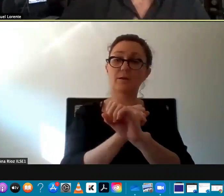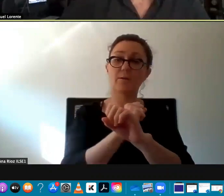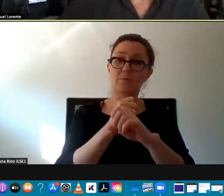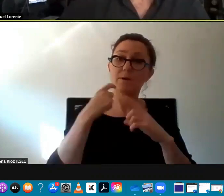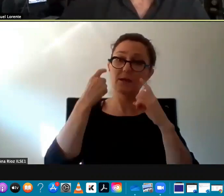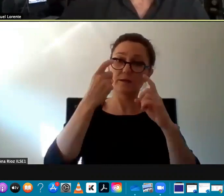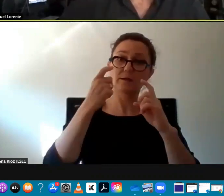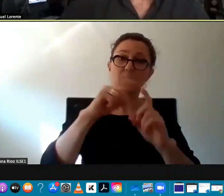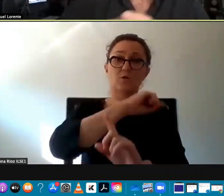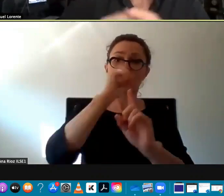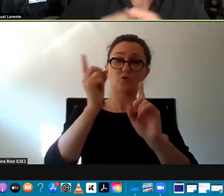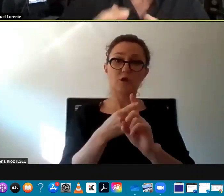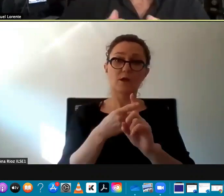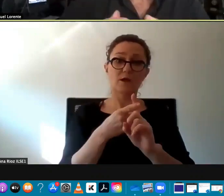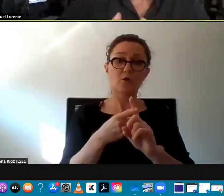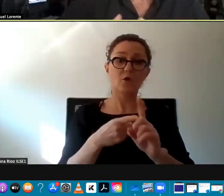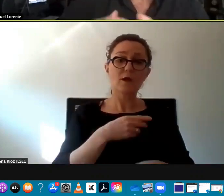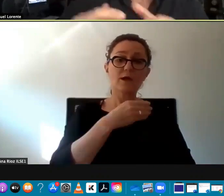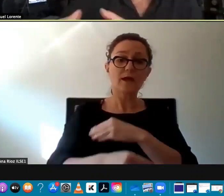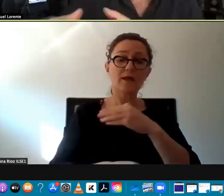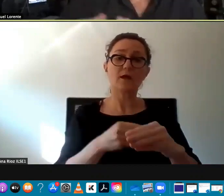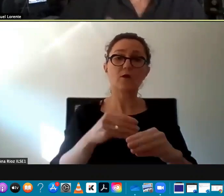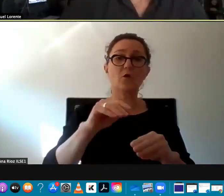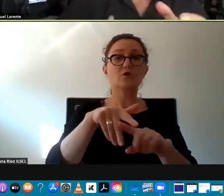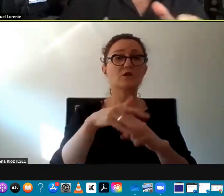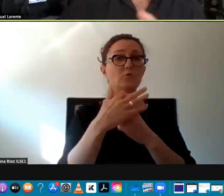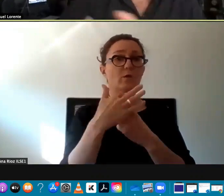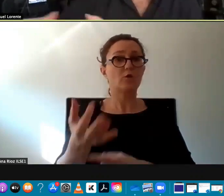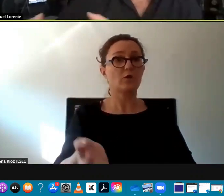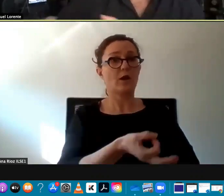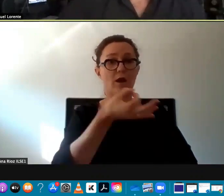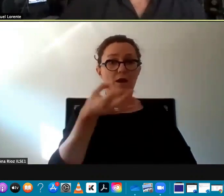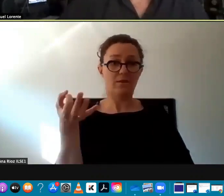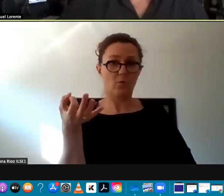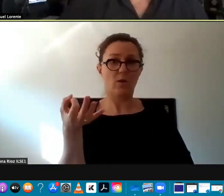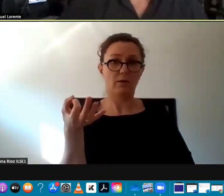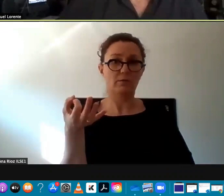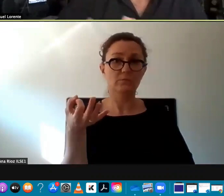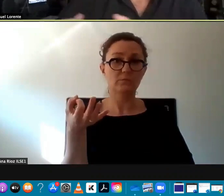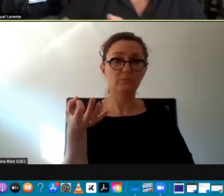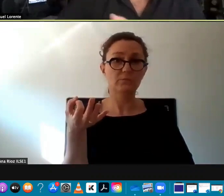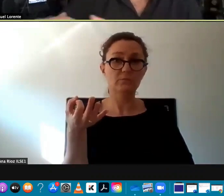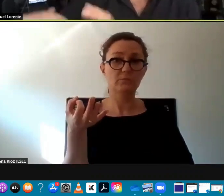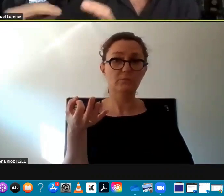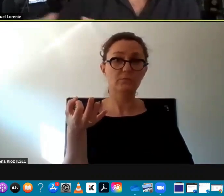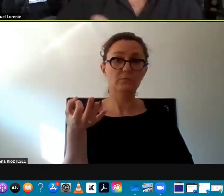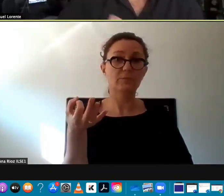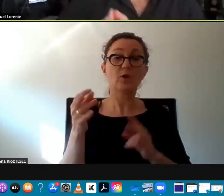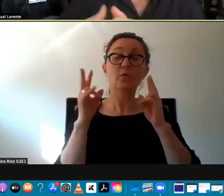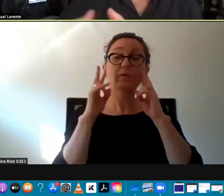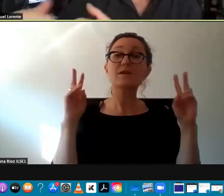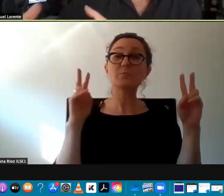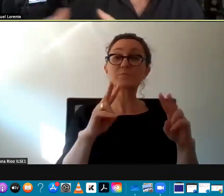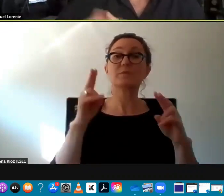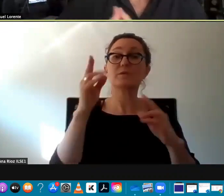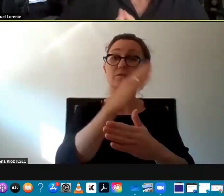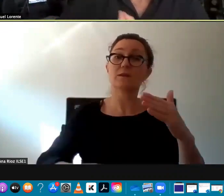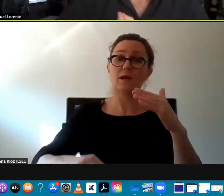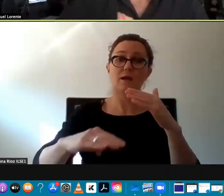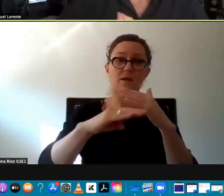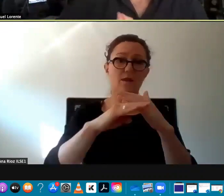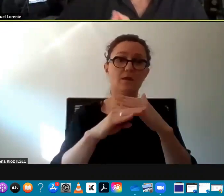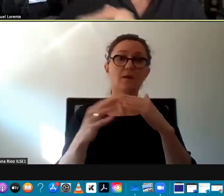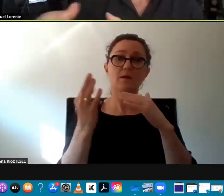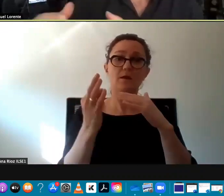y hacerlo en las circunstancias adecuadas, entendiendo, bajo la referencia de la equidad, que tenemos que reconocer e